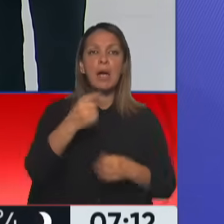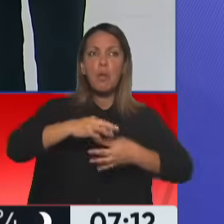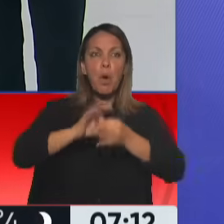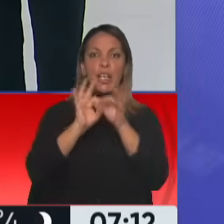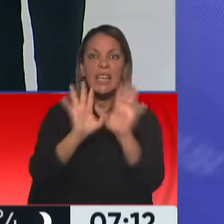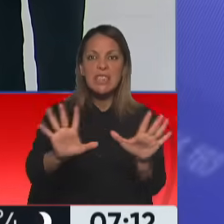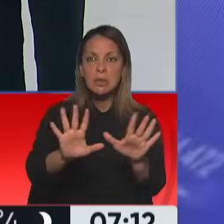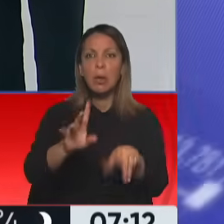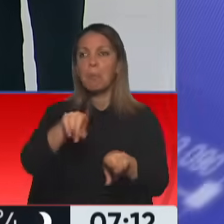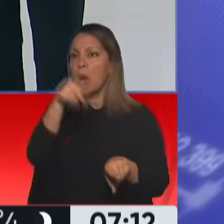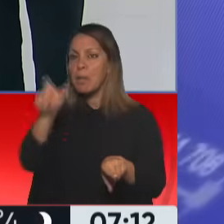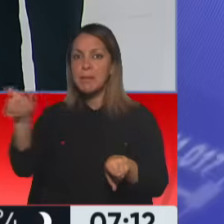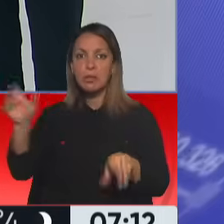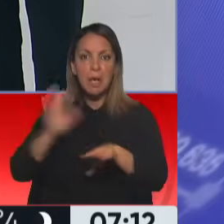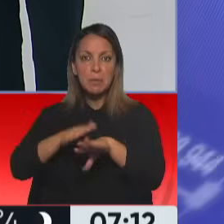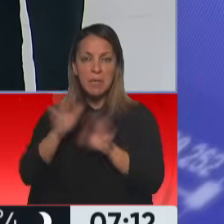para esa falta de control.